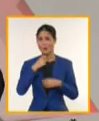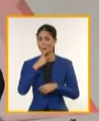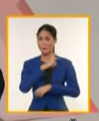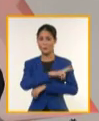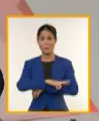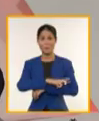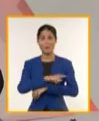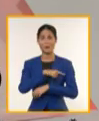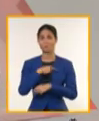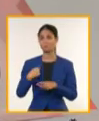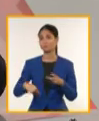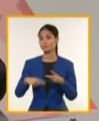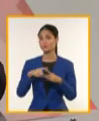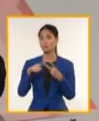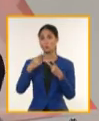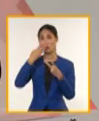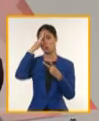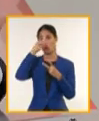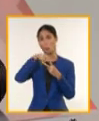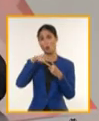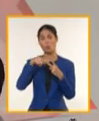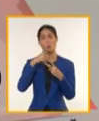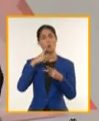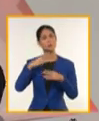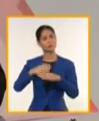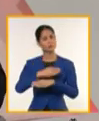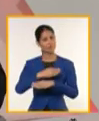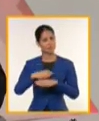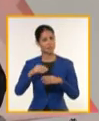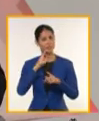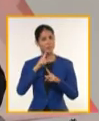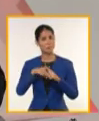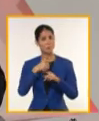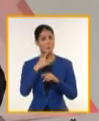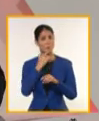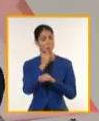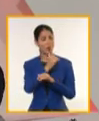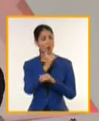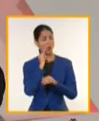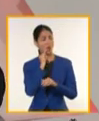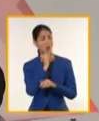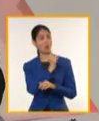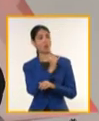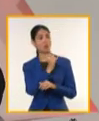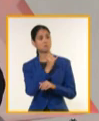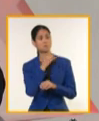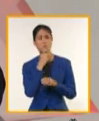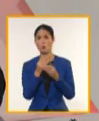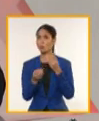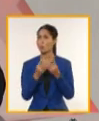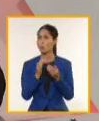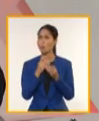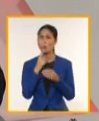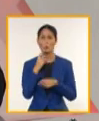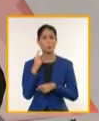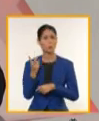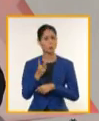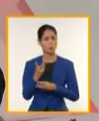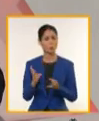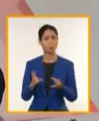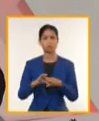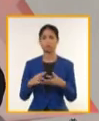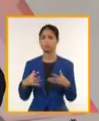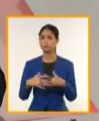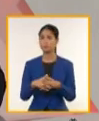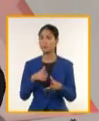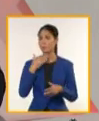dos países muy diferentes, muy distantes, pero que han compartido en muchos sentidos un destino único